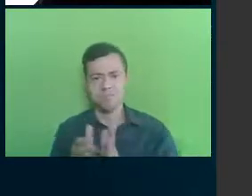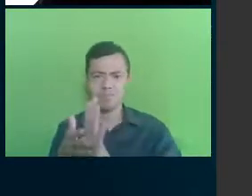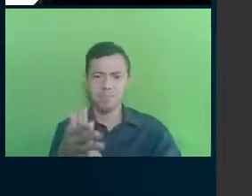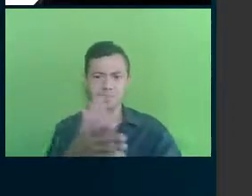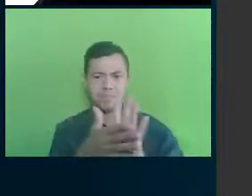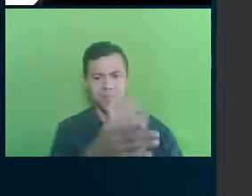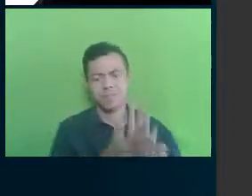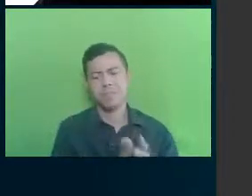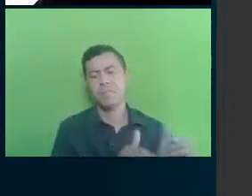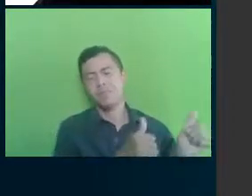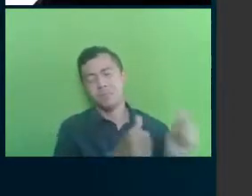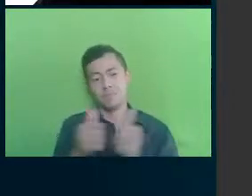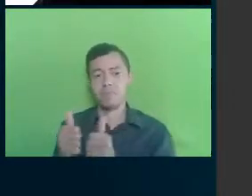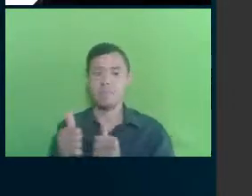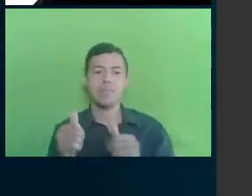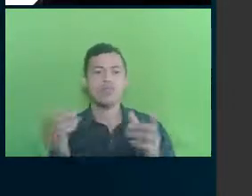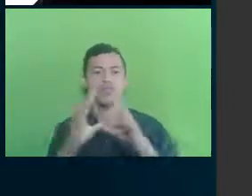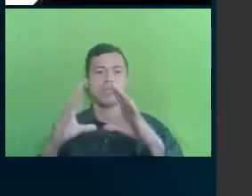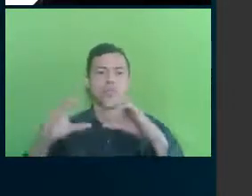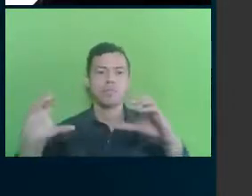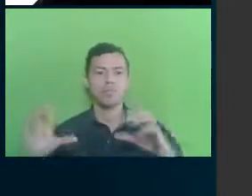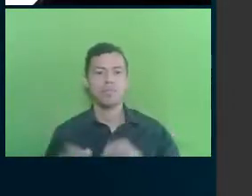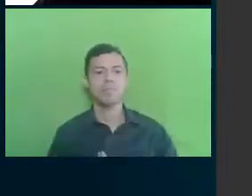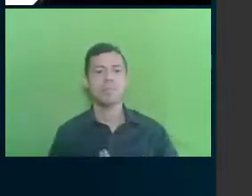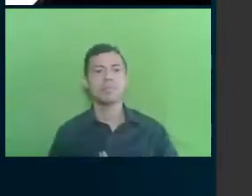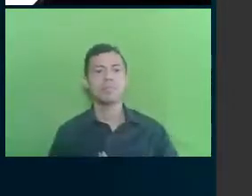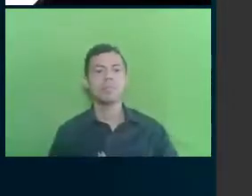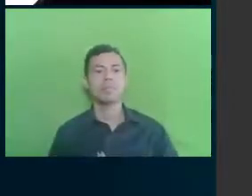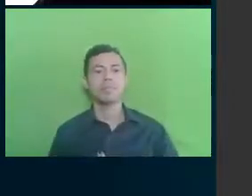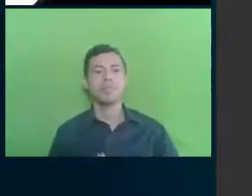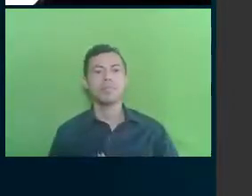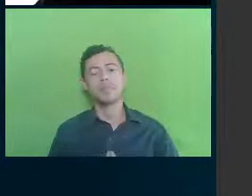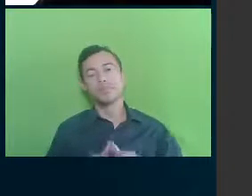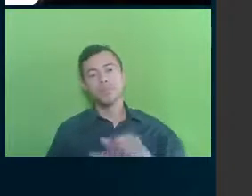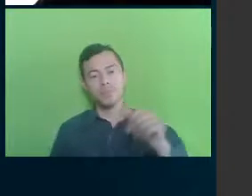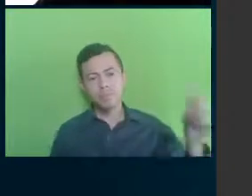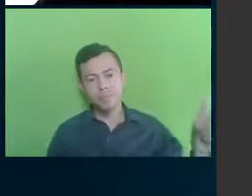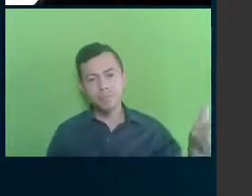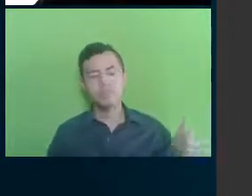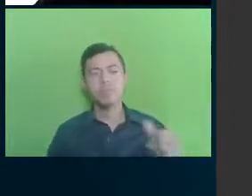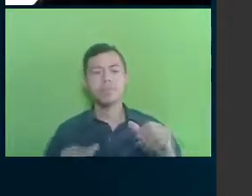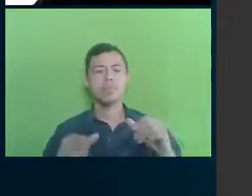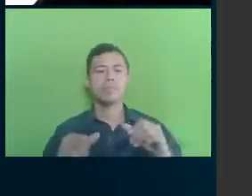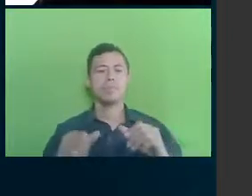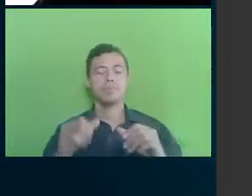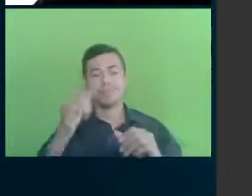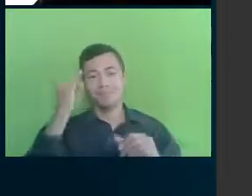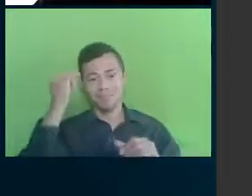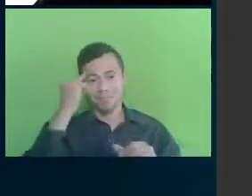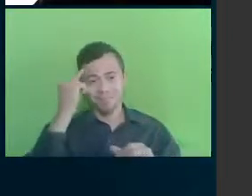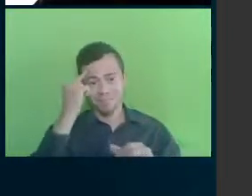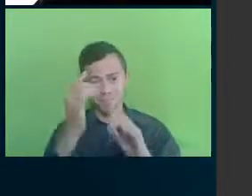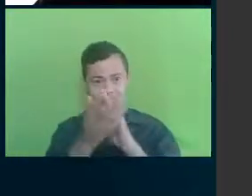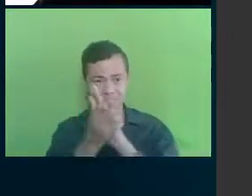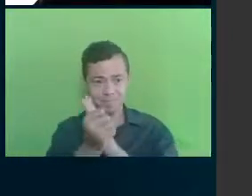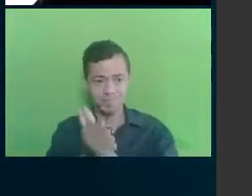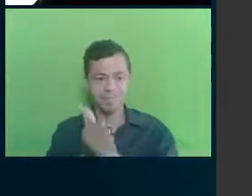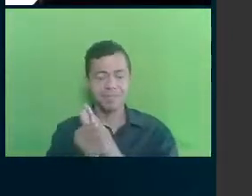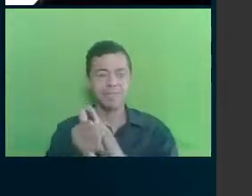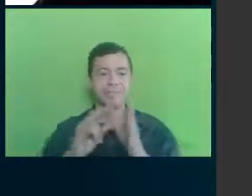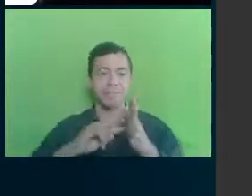entrenamiento hecho en la nube. También estamos viendo inteligencia artificial que hace inteligencia artificial, algoritmos que